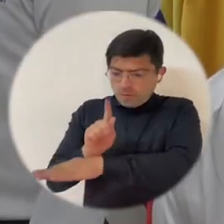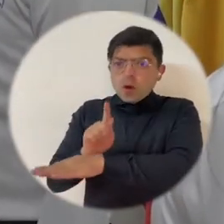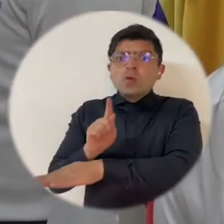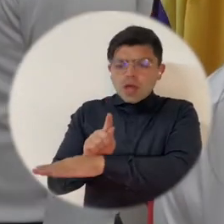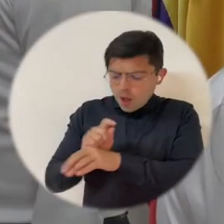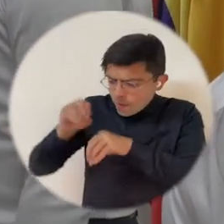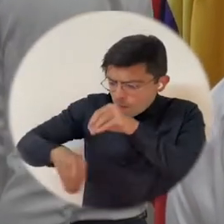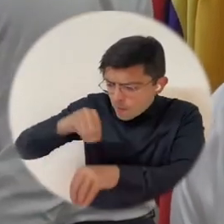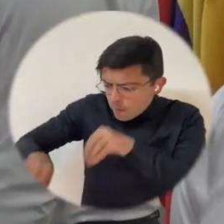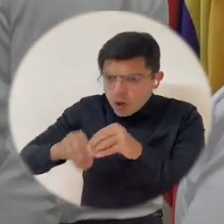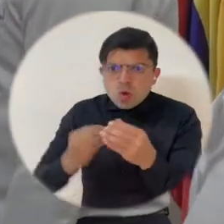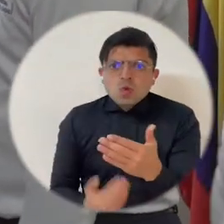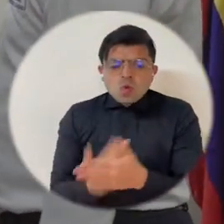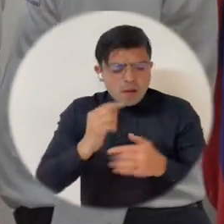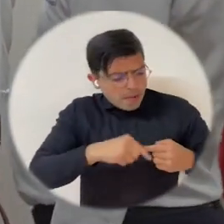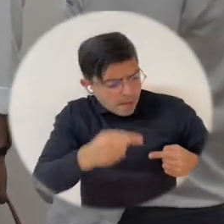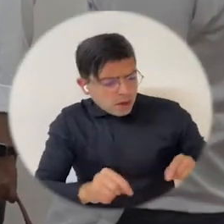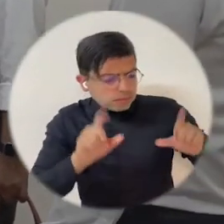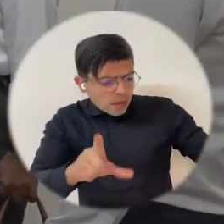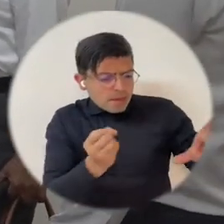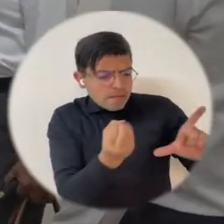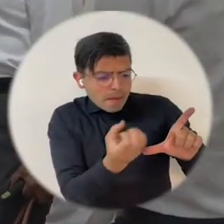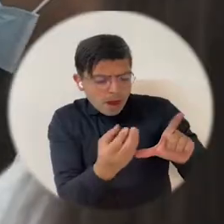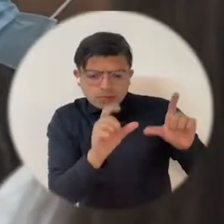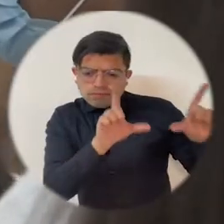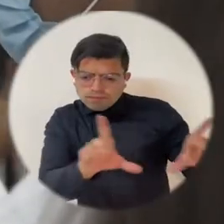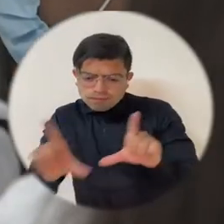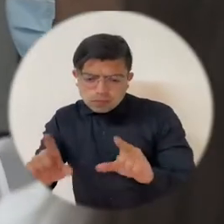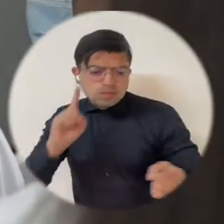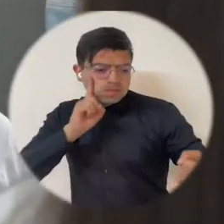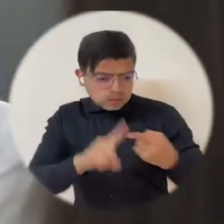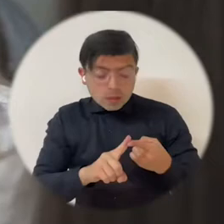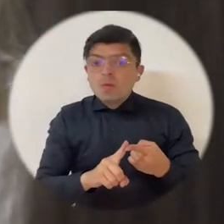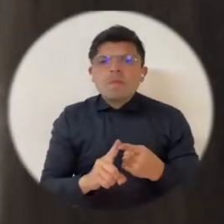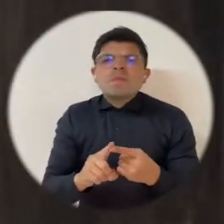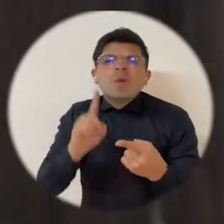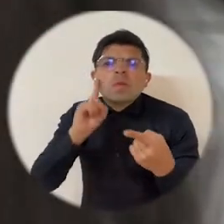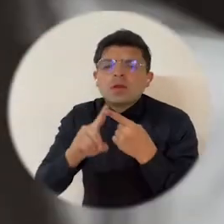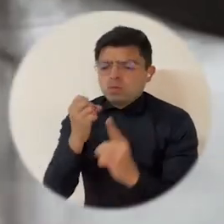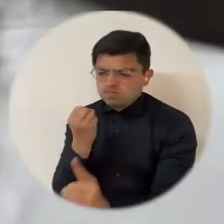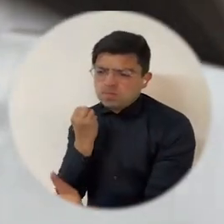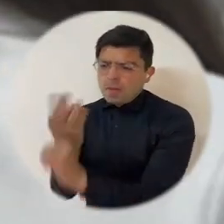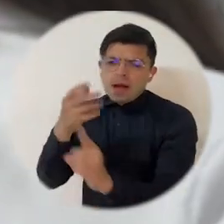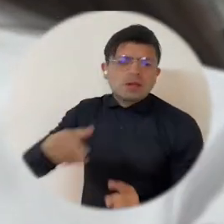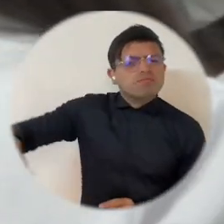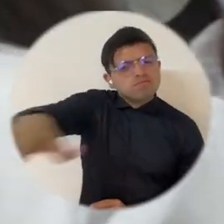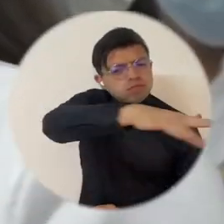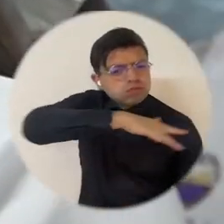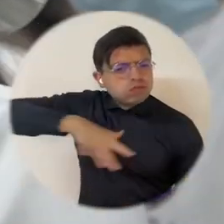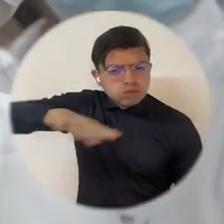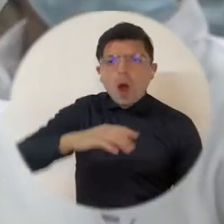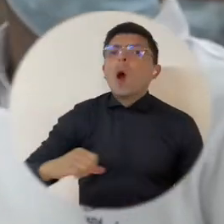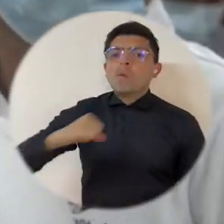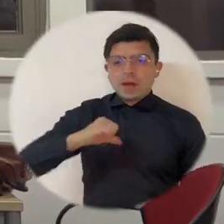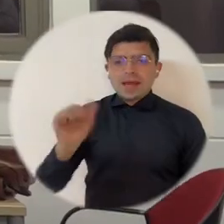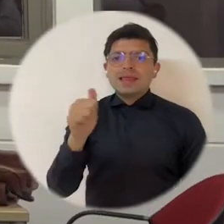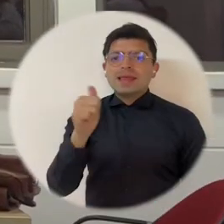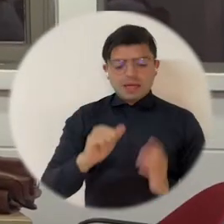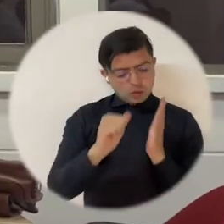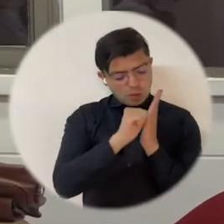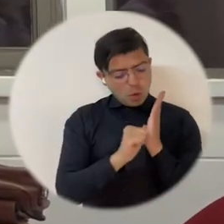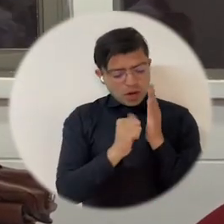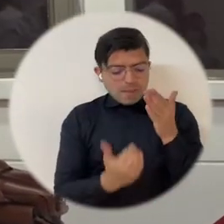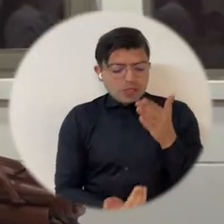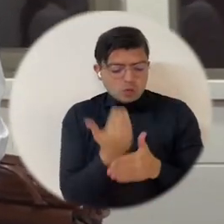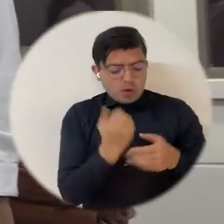Actualmente esta facultad viene configurando una nueva generación de licenciados, cuyo propósito es que impacten en el entorno, por lo que se cuenta con